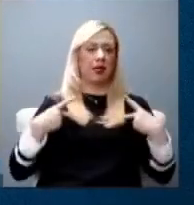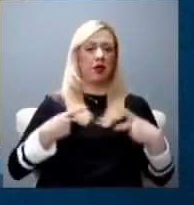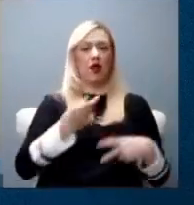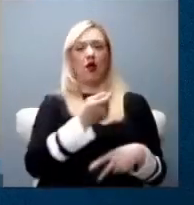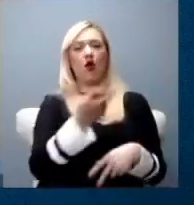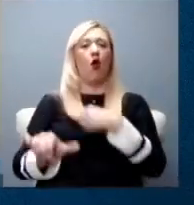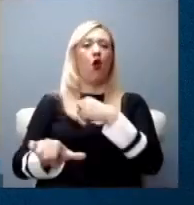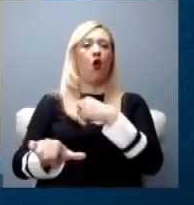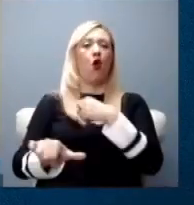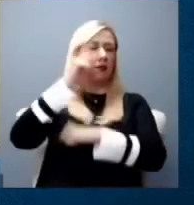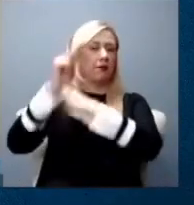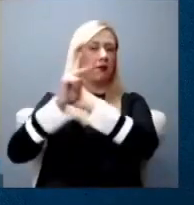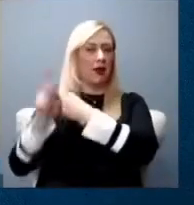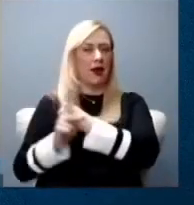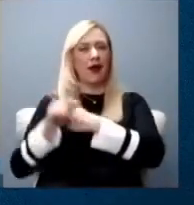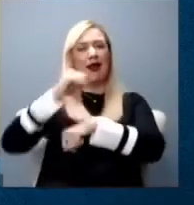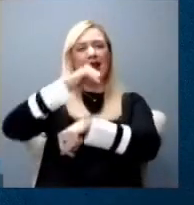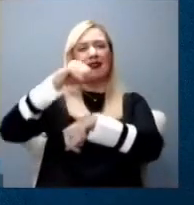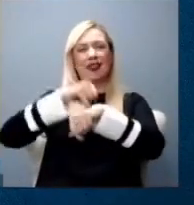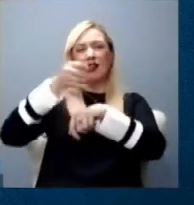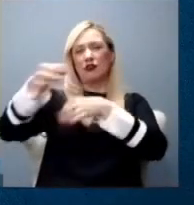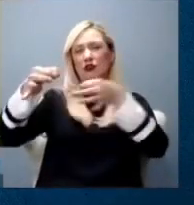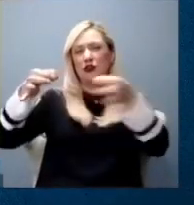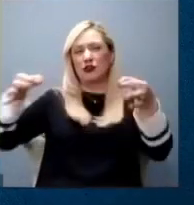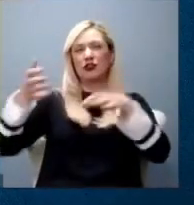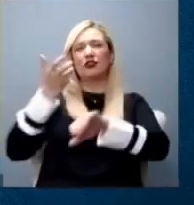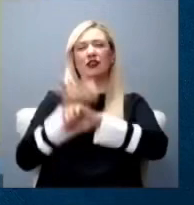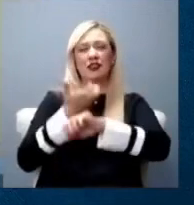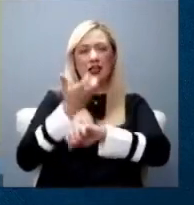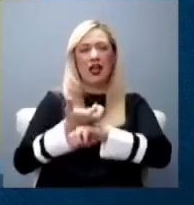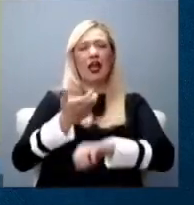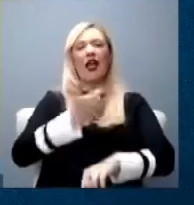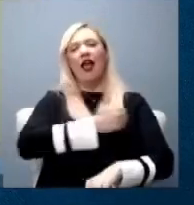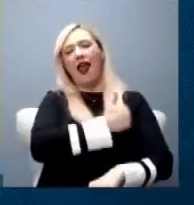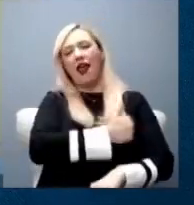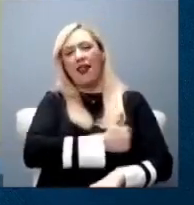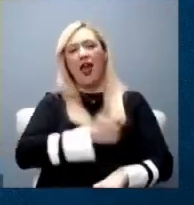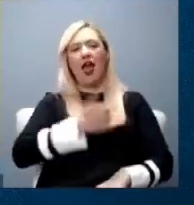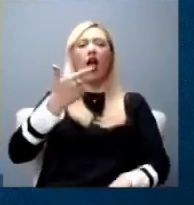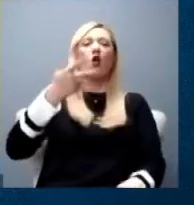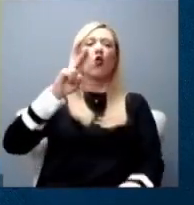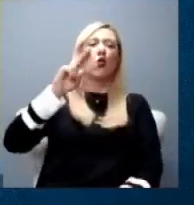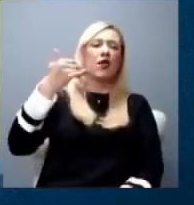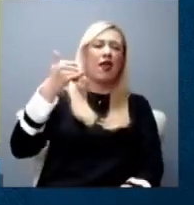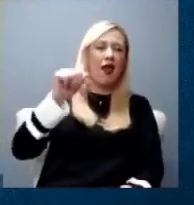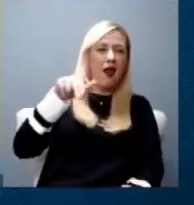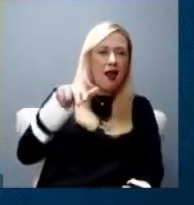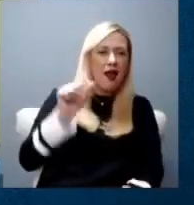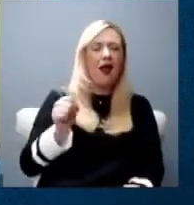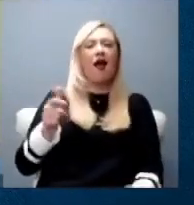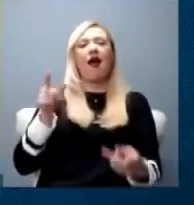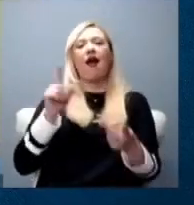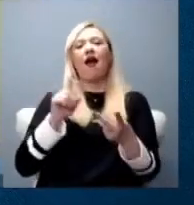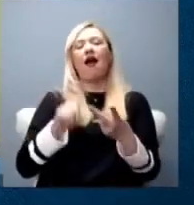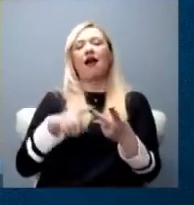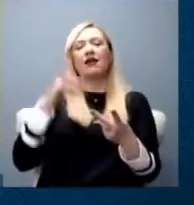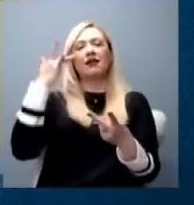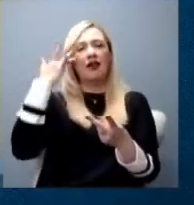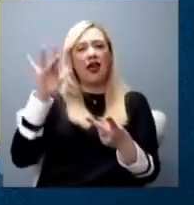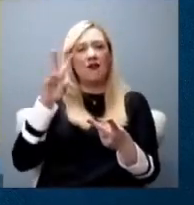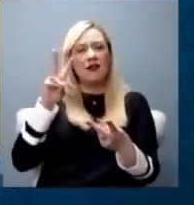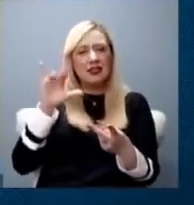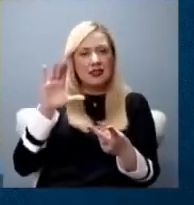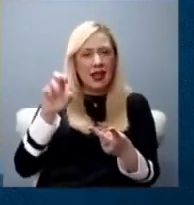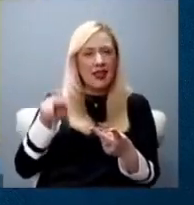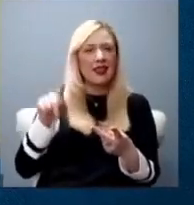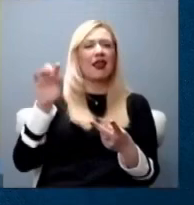estados, Antigua y Barbuda, Bahamas, Belice, Estados Unidos, Guyana, Canadá, Saint Kitts y Nevis, San Vicente y la Granadina, Santa